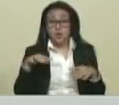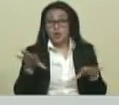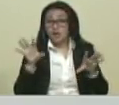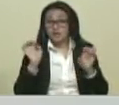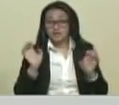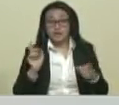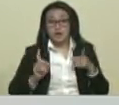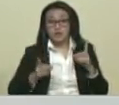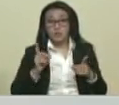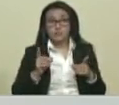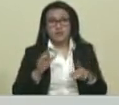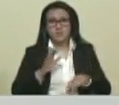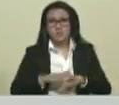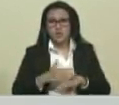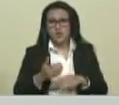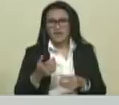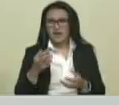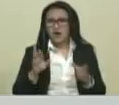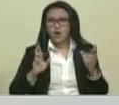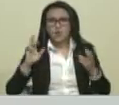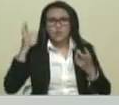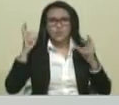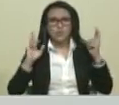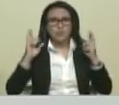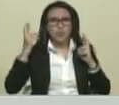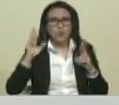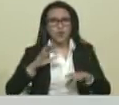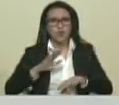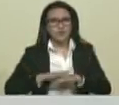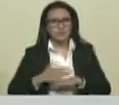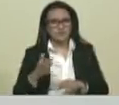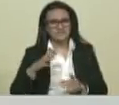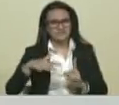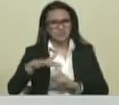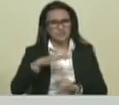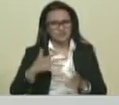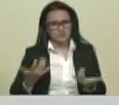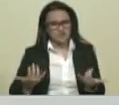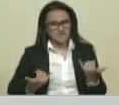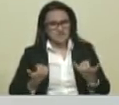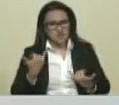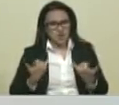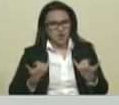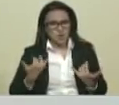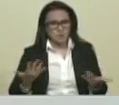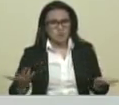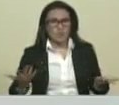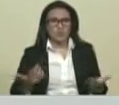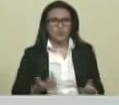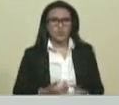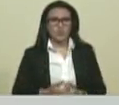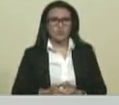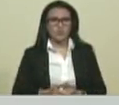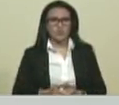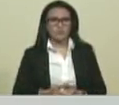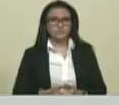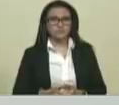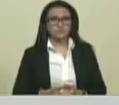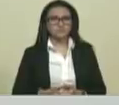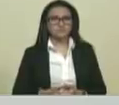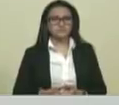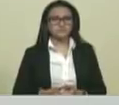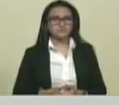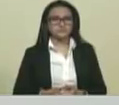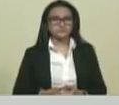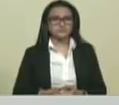qué empiezan a generar esas situaciones o qué intención tienen para generar ese